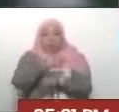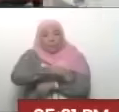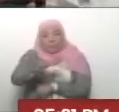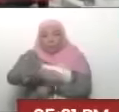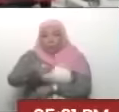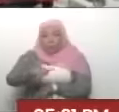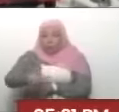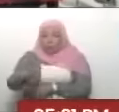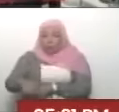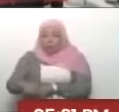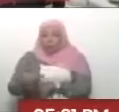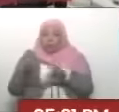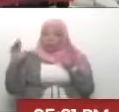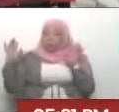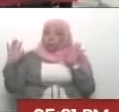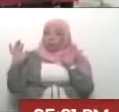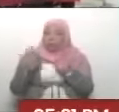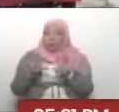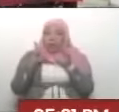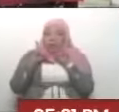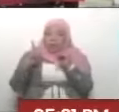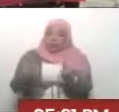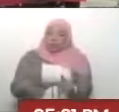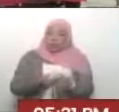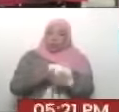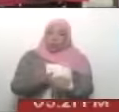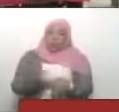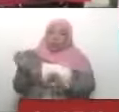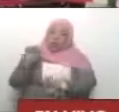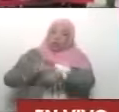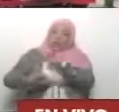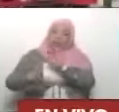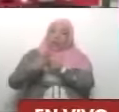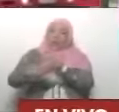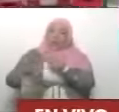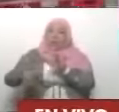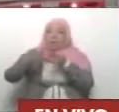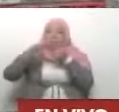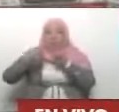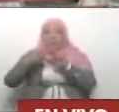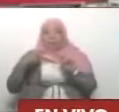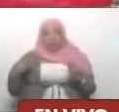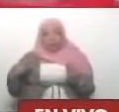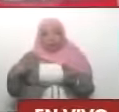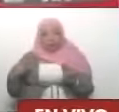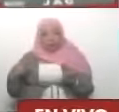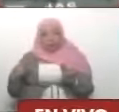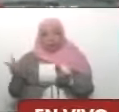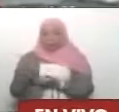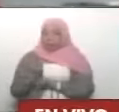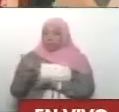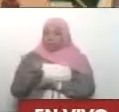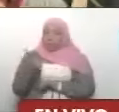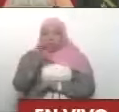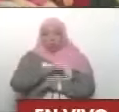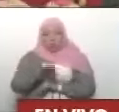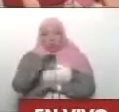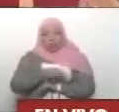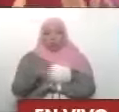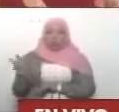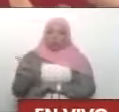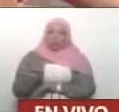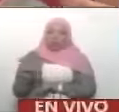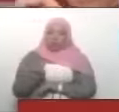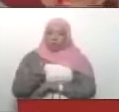demostrando que estamos decididos a defender el derecho a la paz de la sociedad